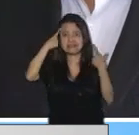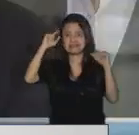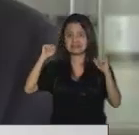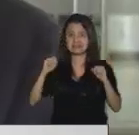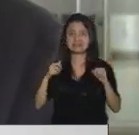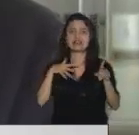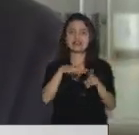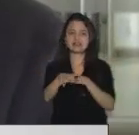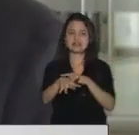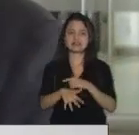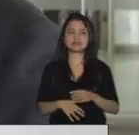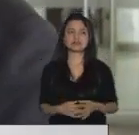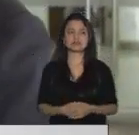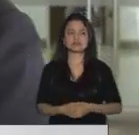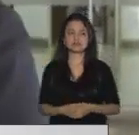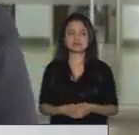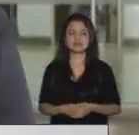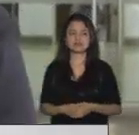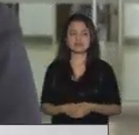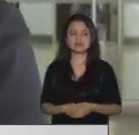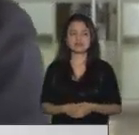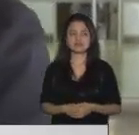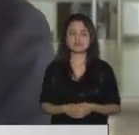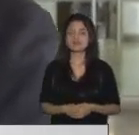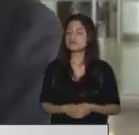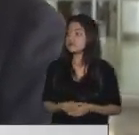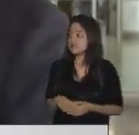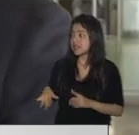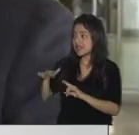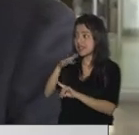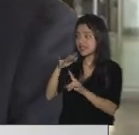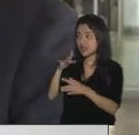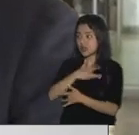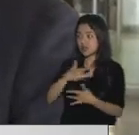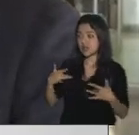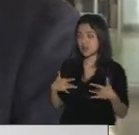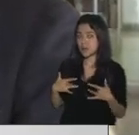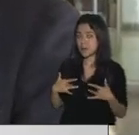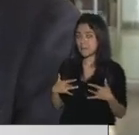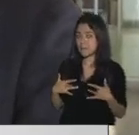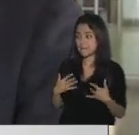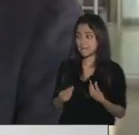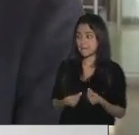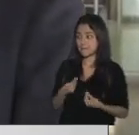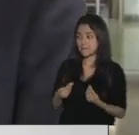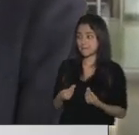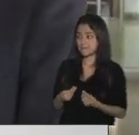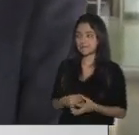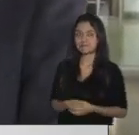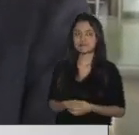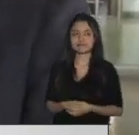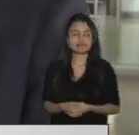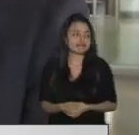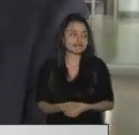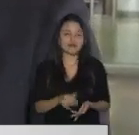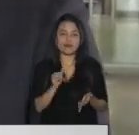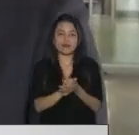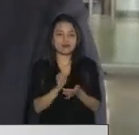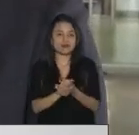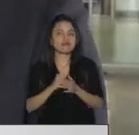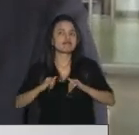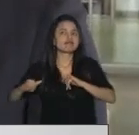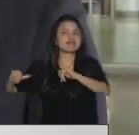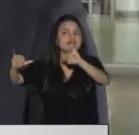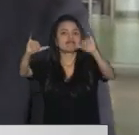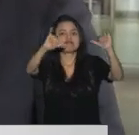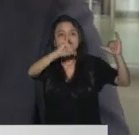perjudicadas. Mientras tanto, especialmente en el sector salud, que es el más perjudicado, ¿qué se piensa hacer? No, pues estamos lo mismo, es que está perjudicado